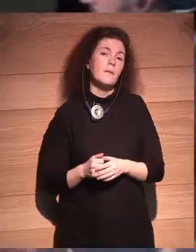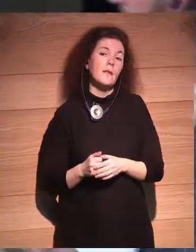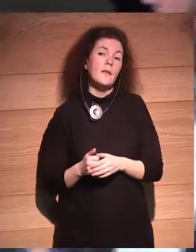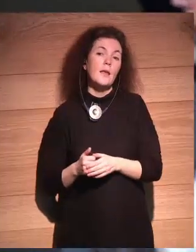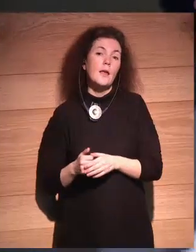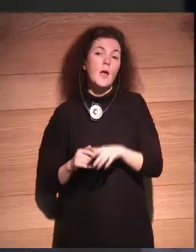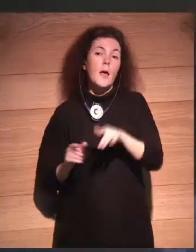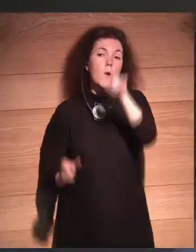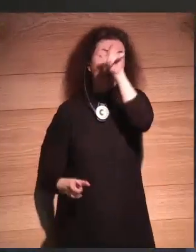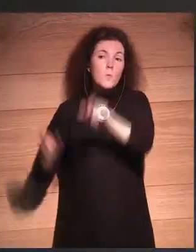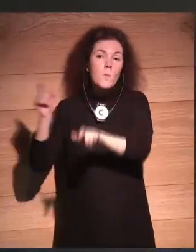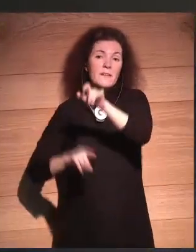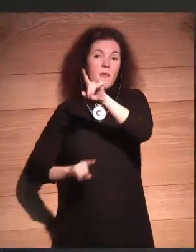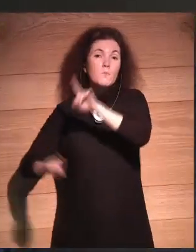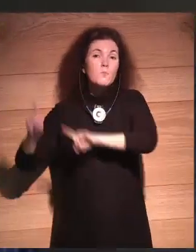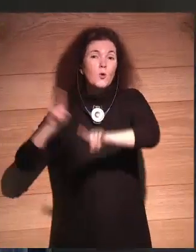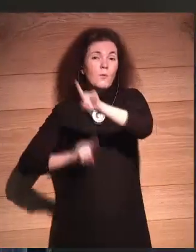que todos los problemas de la humanidad